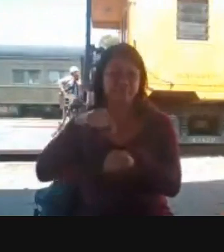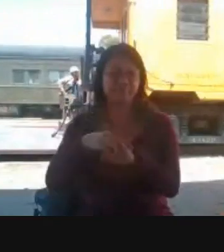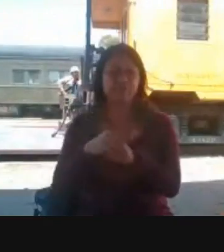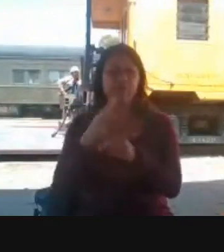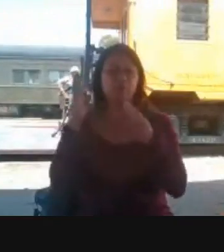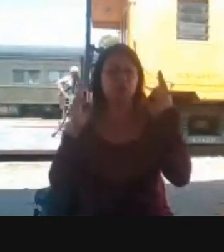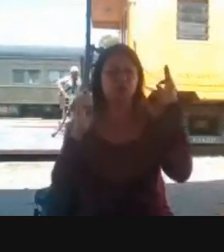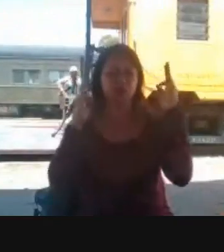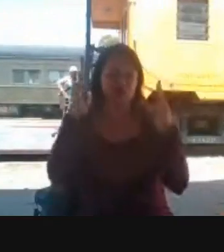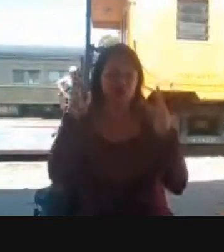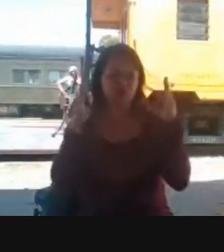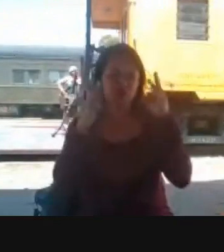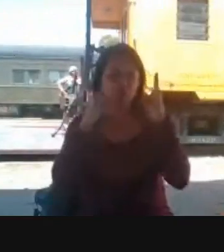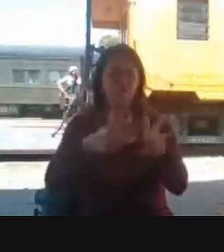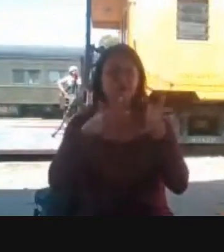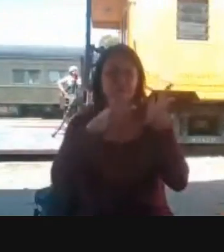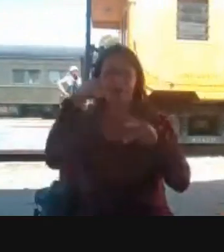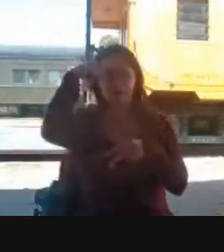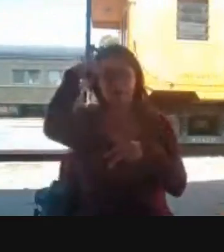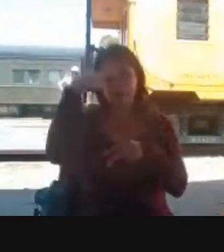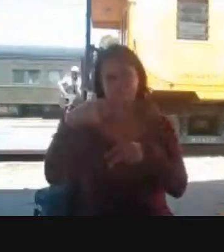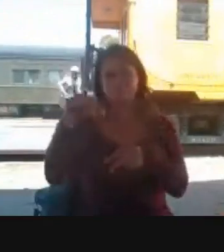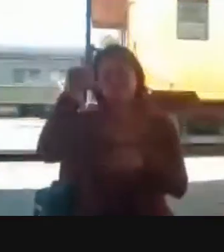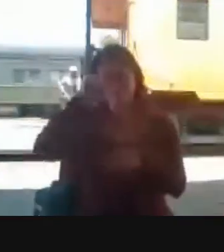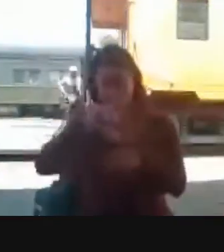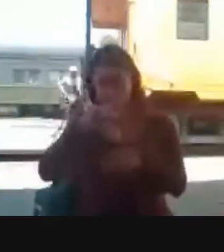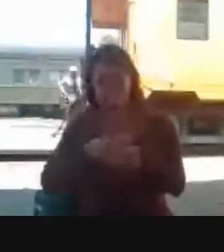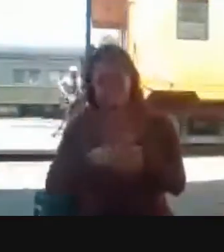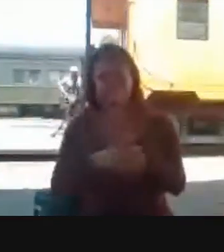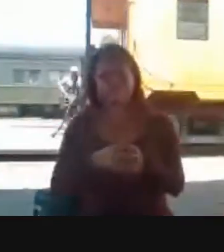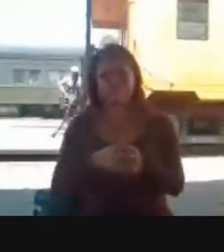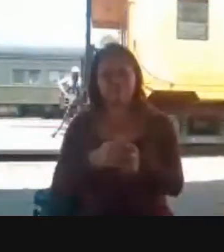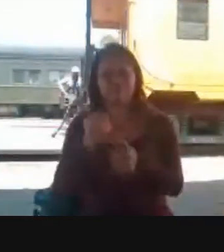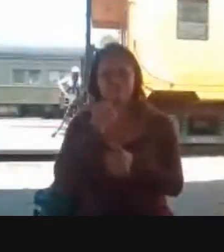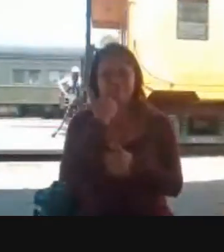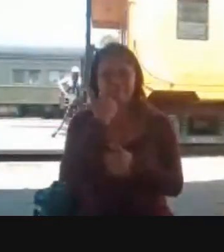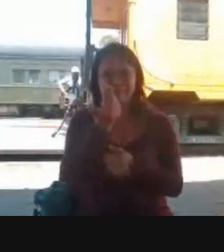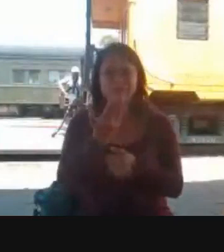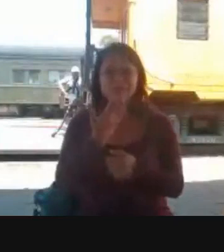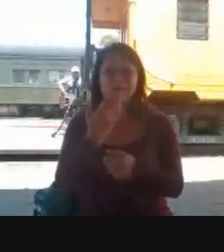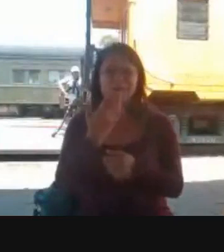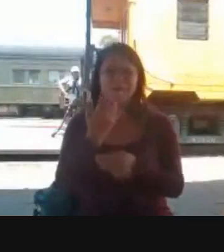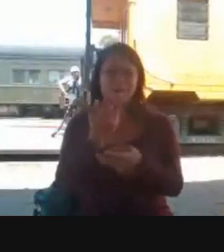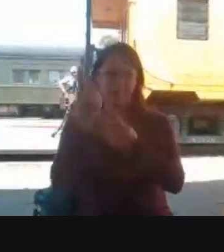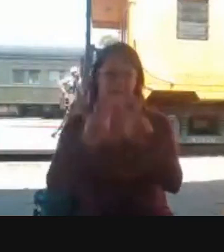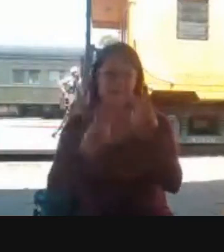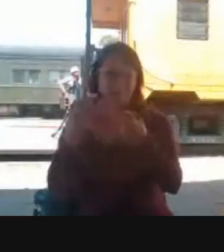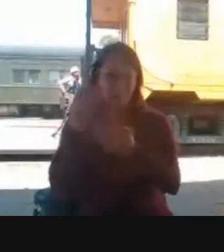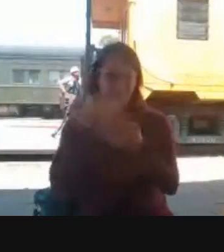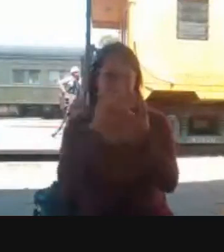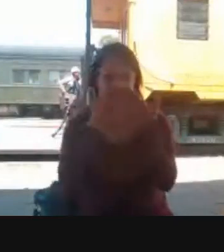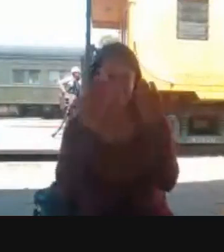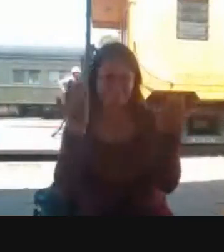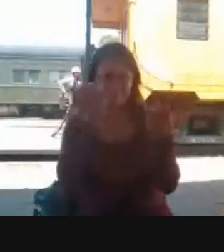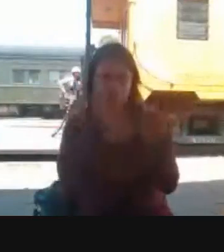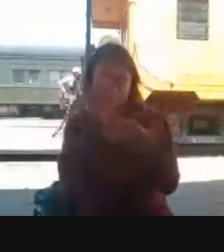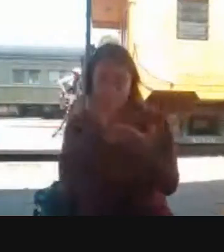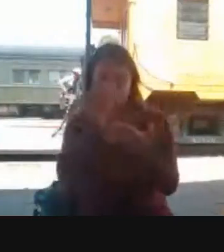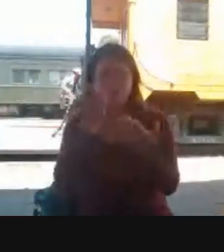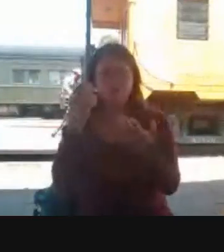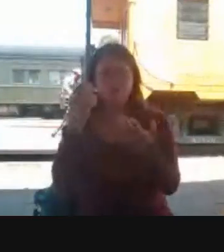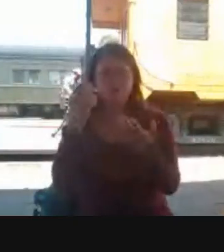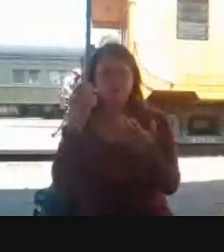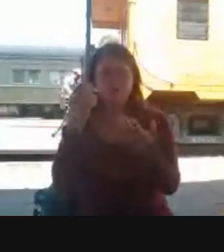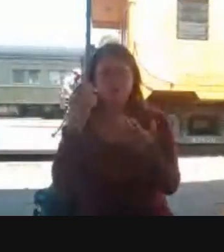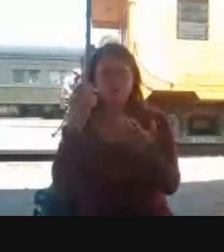y el Nacional de los Ferrocarriles Mexicanos en esta ocasión. Queremos dar la bienvenida a las escuelas que están presentes con nosotros y también a